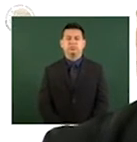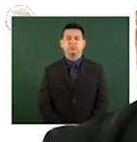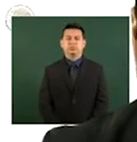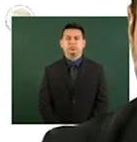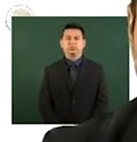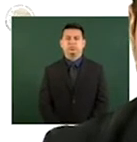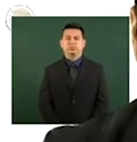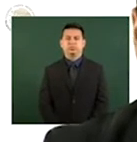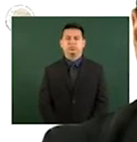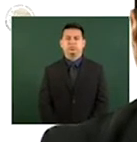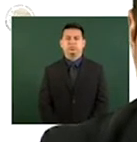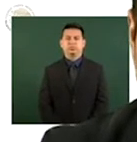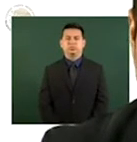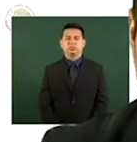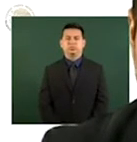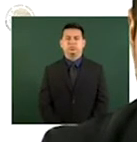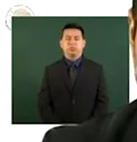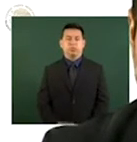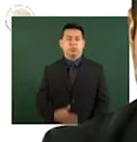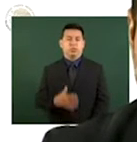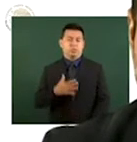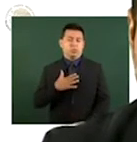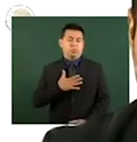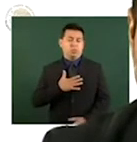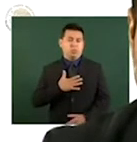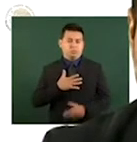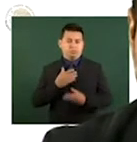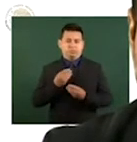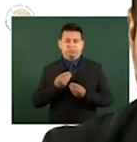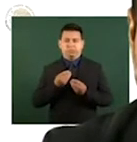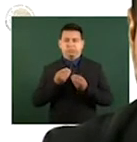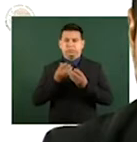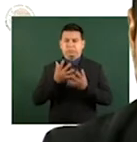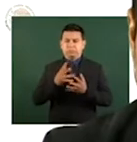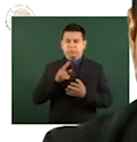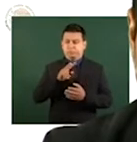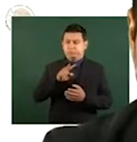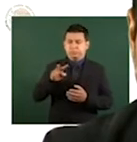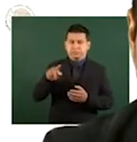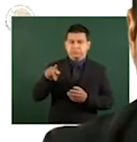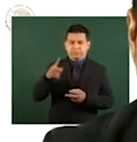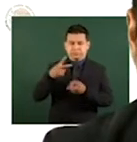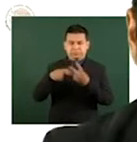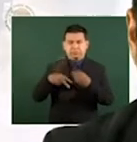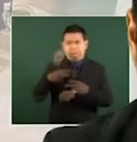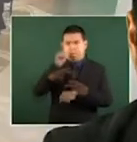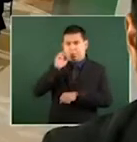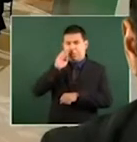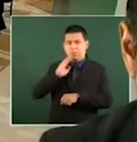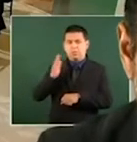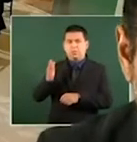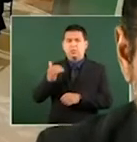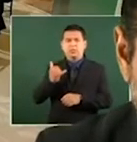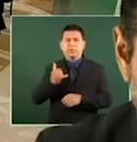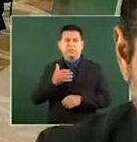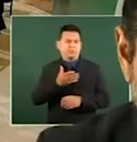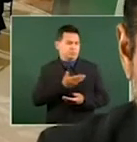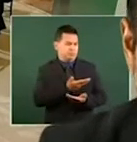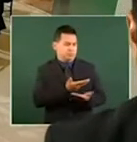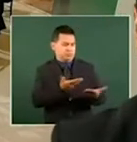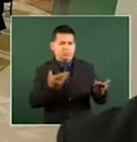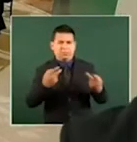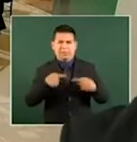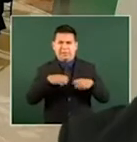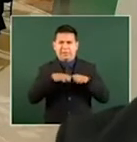terminar finalmente de vacunar al personal médico y el resto de la vacunación sería destinada a adultos mayores. Esto fue lo que adelantó el presidente